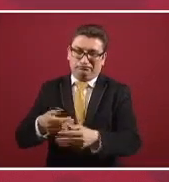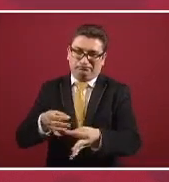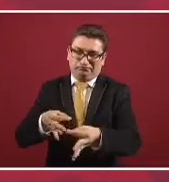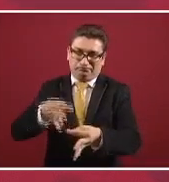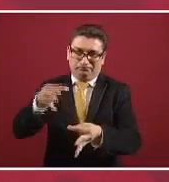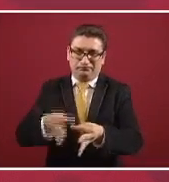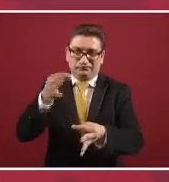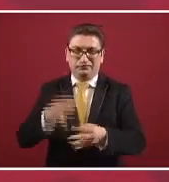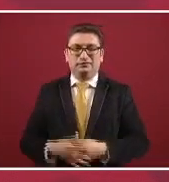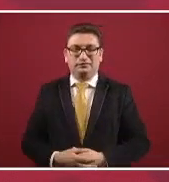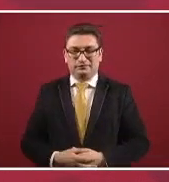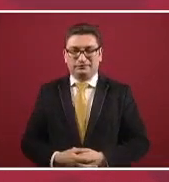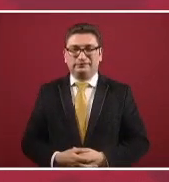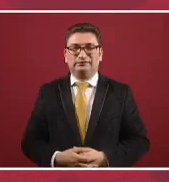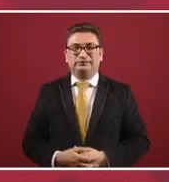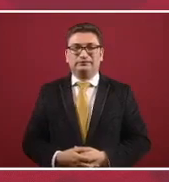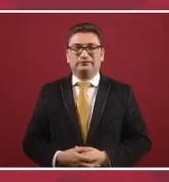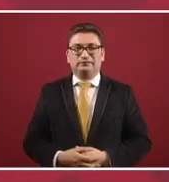que se requieren